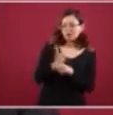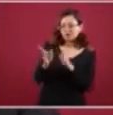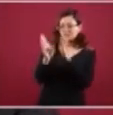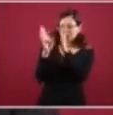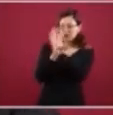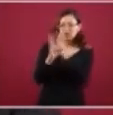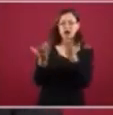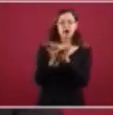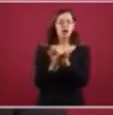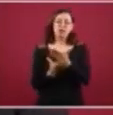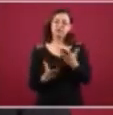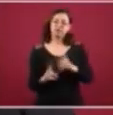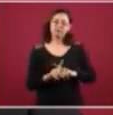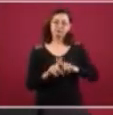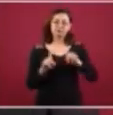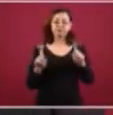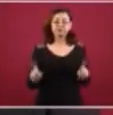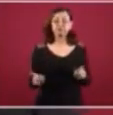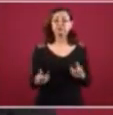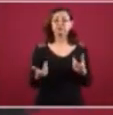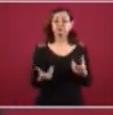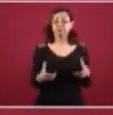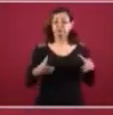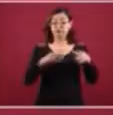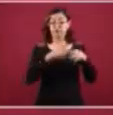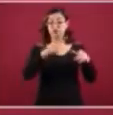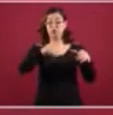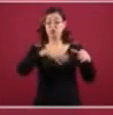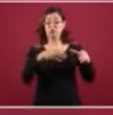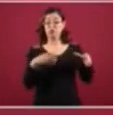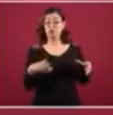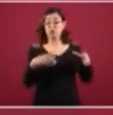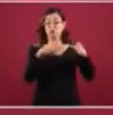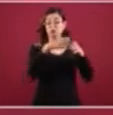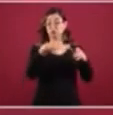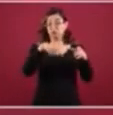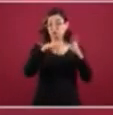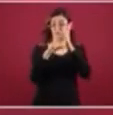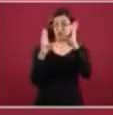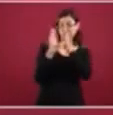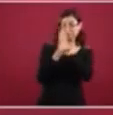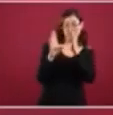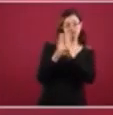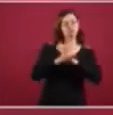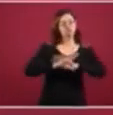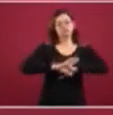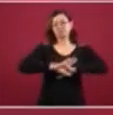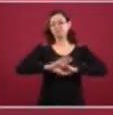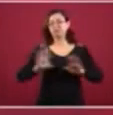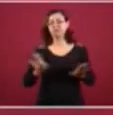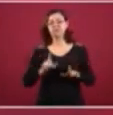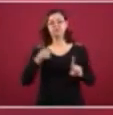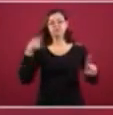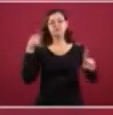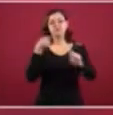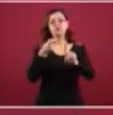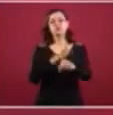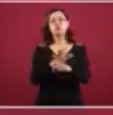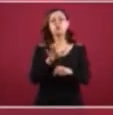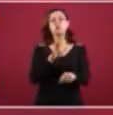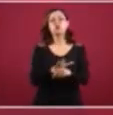no, ahora la inteligencia del Estado está destinada a